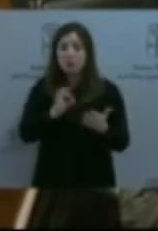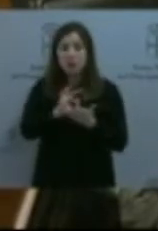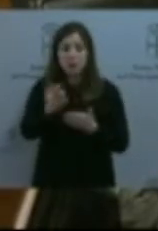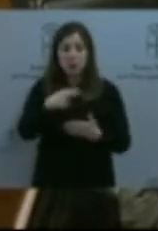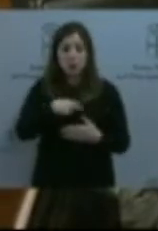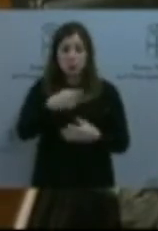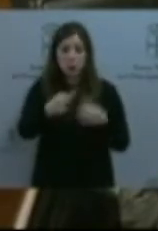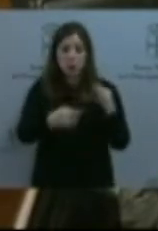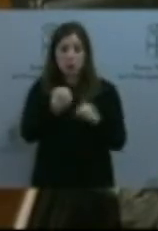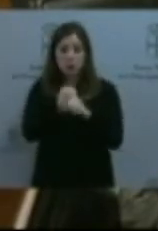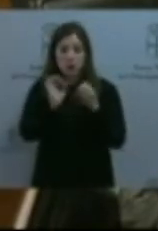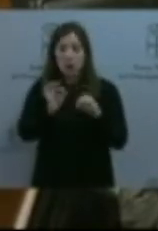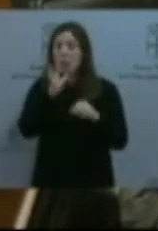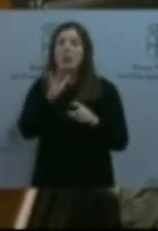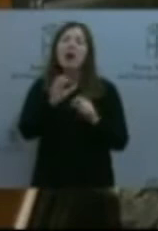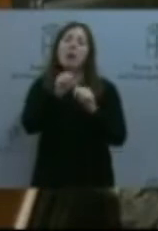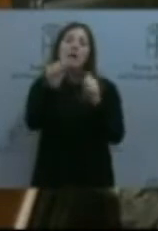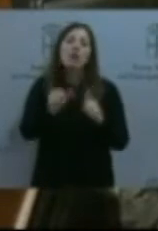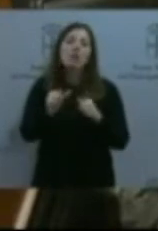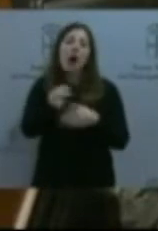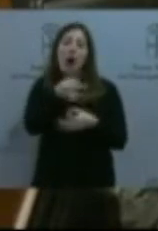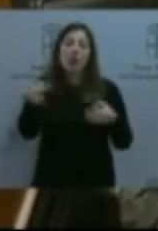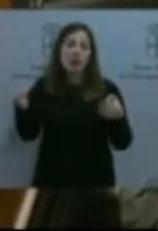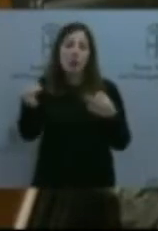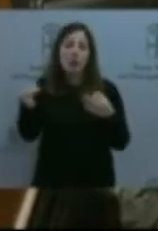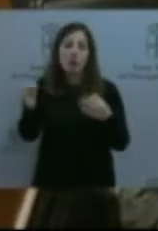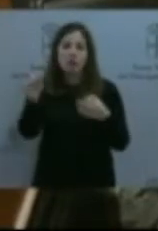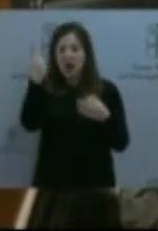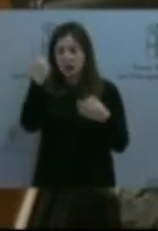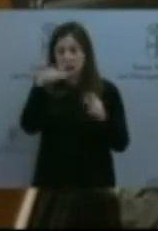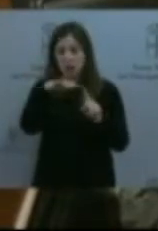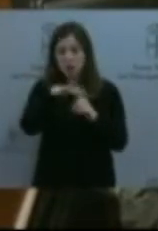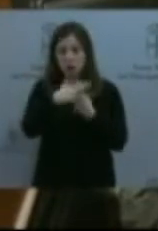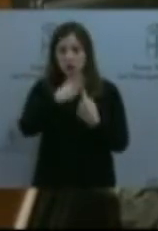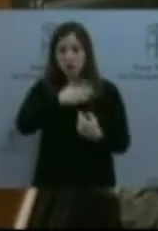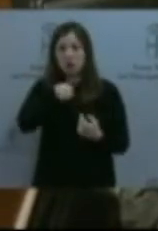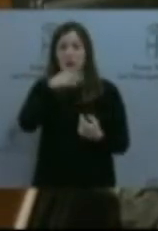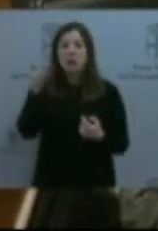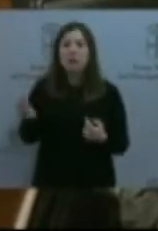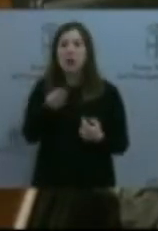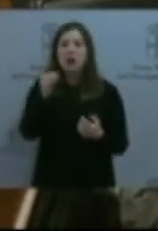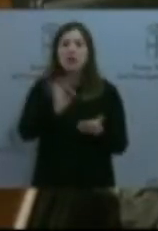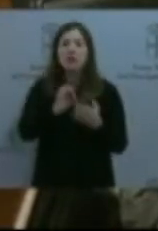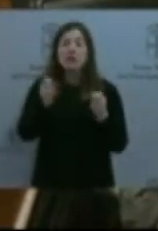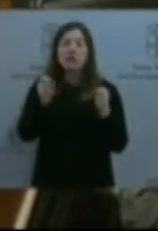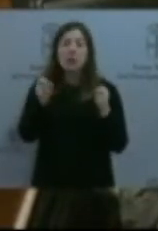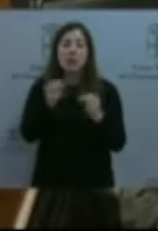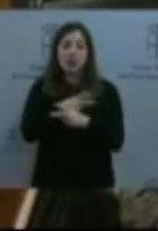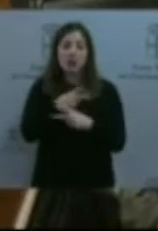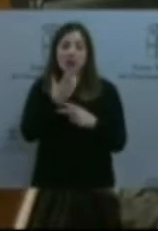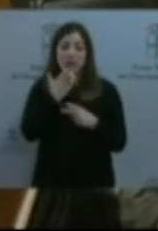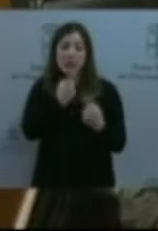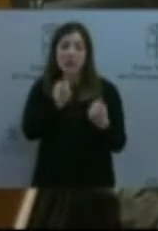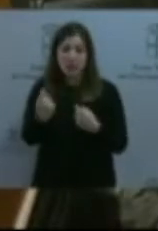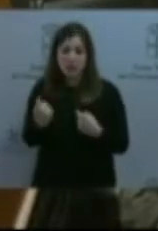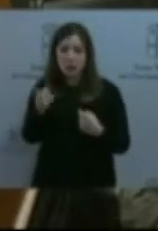en nuestro contexto, mediante una mejora sobre la prestación de la seguridad social en los casos necesarios, dando seguridad jurídica a la percepción de